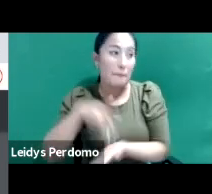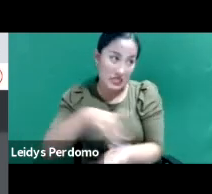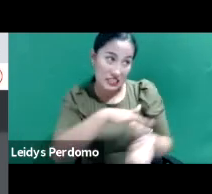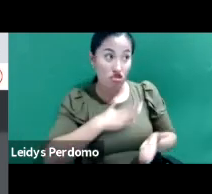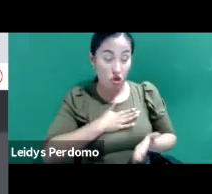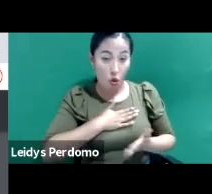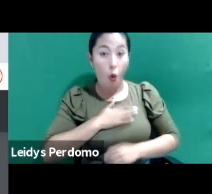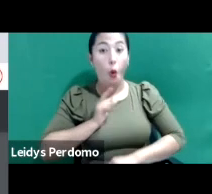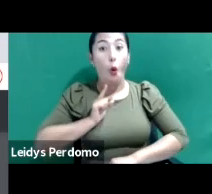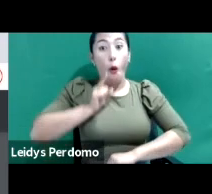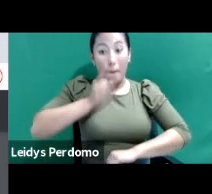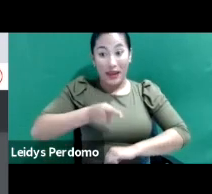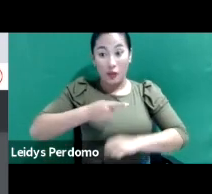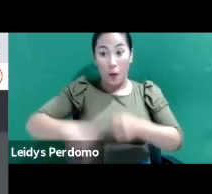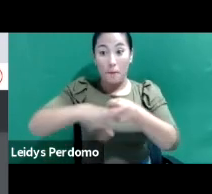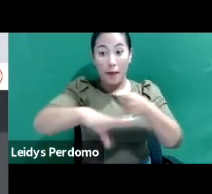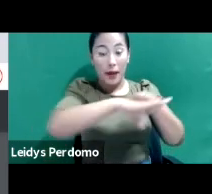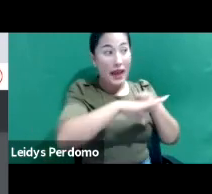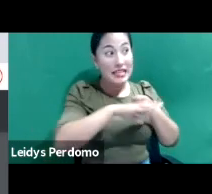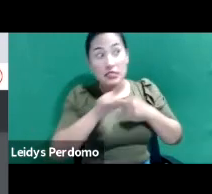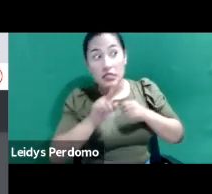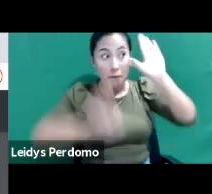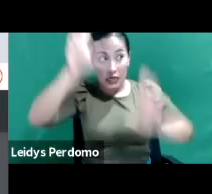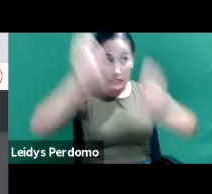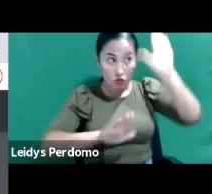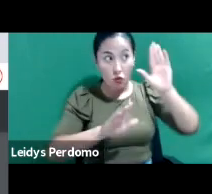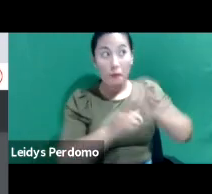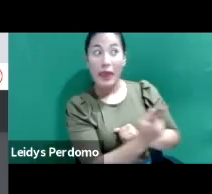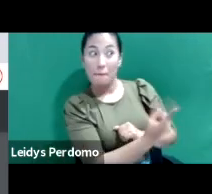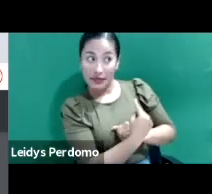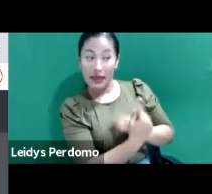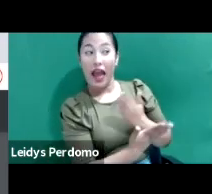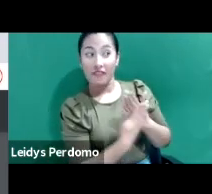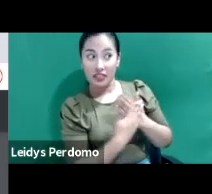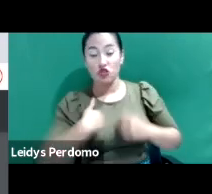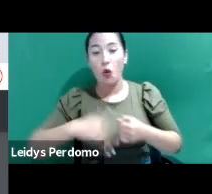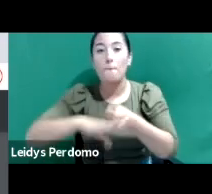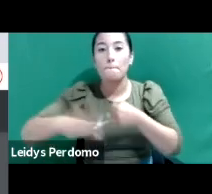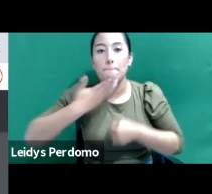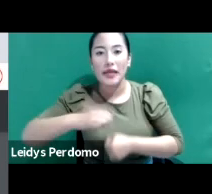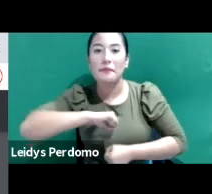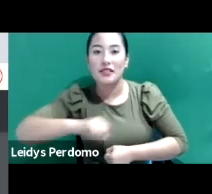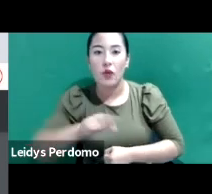Y si se requiere habilitarlo, pues tú me avisas y yo le habilito a la persona, ¿te parece? Perfecto, mil gracias.